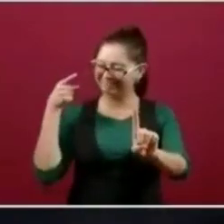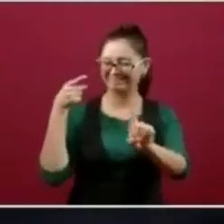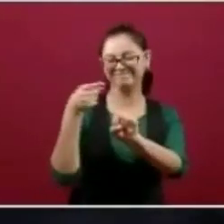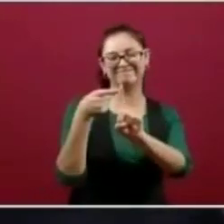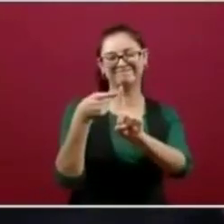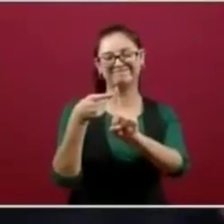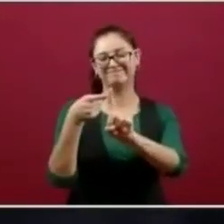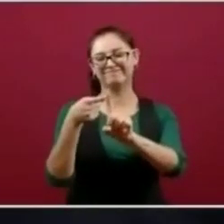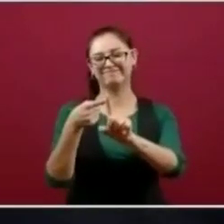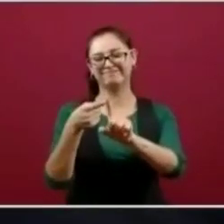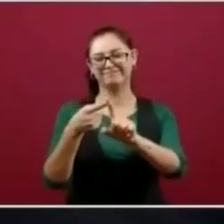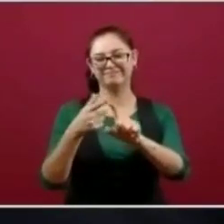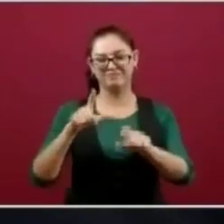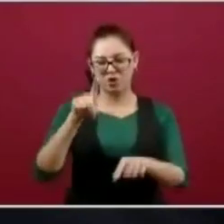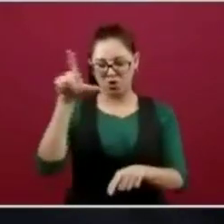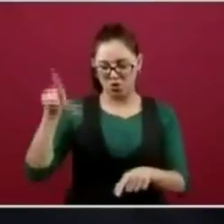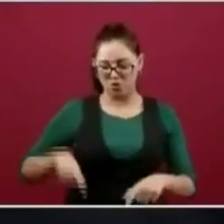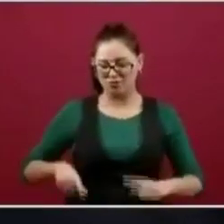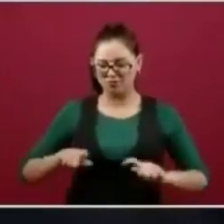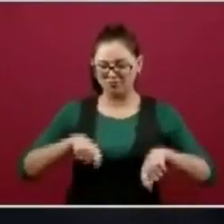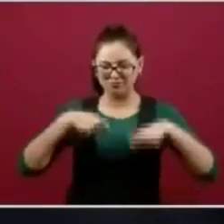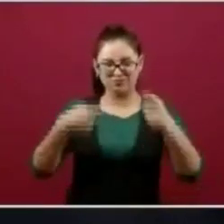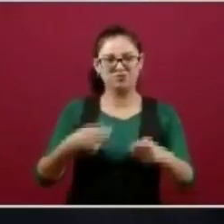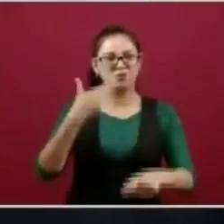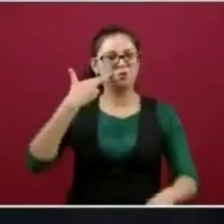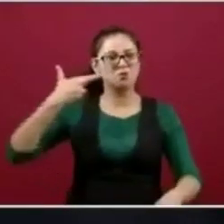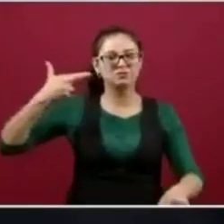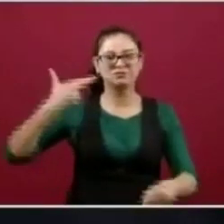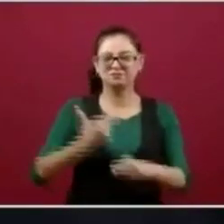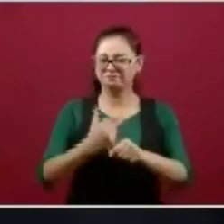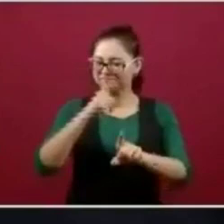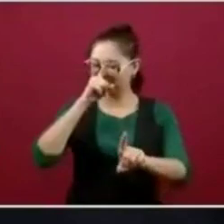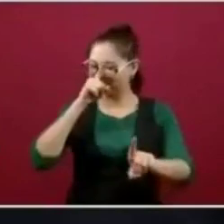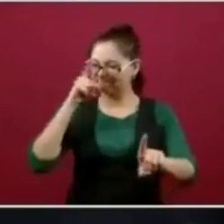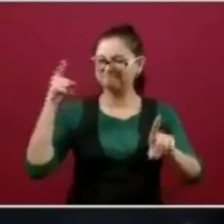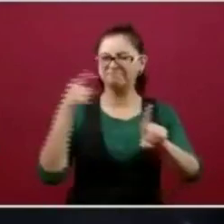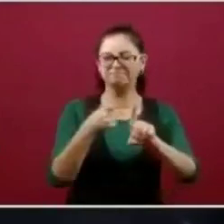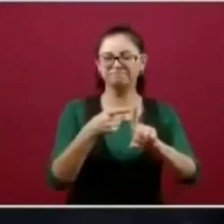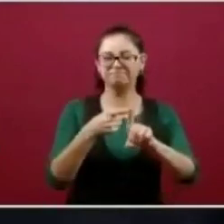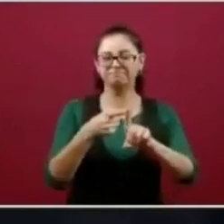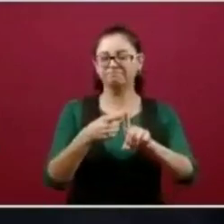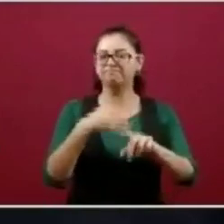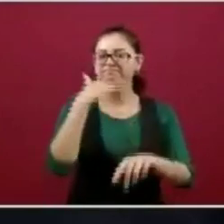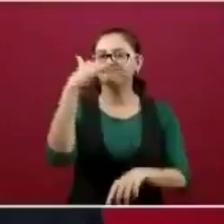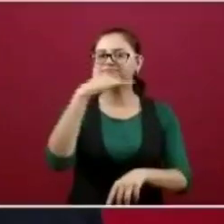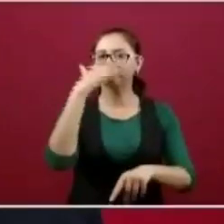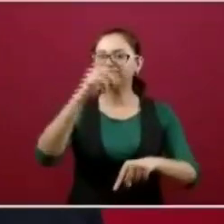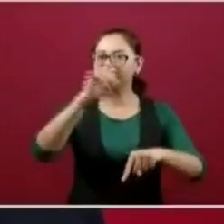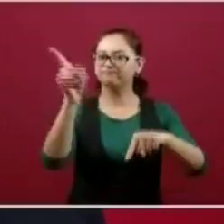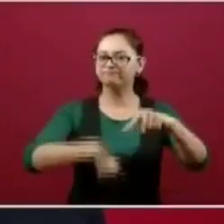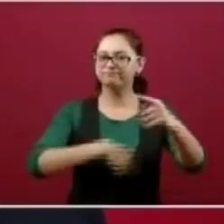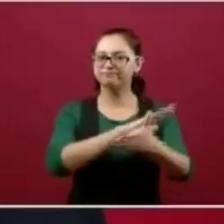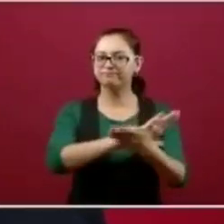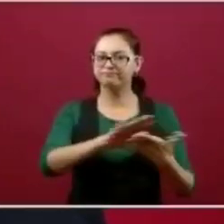tarea del gobierno de la República, acabar con la corrupción.